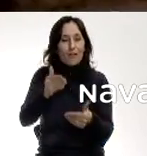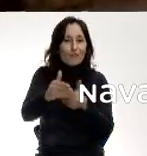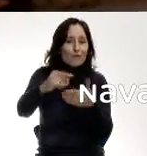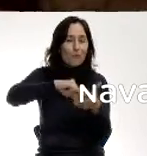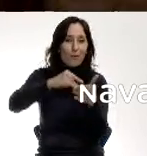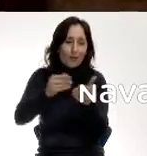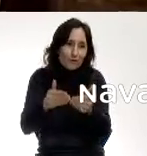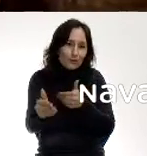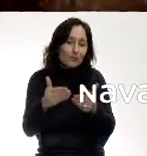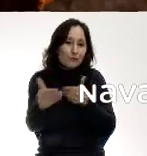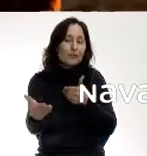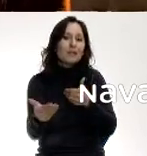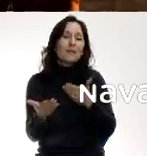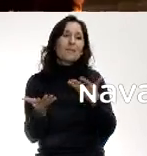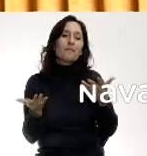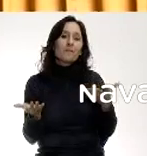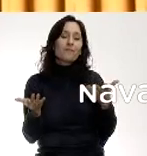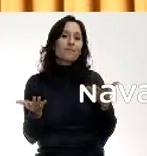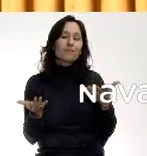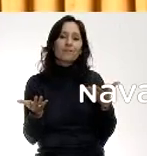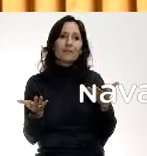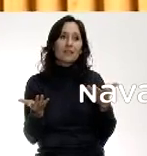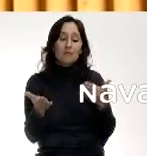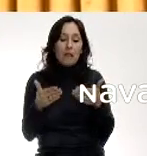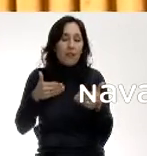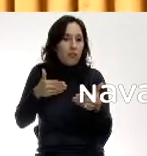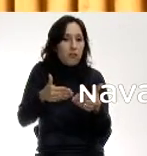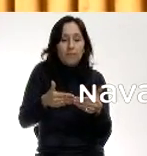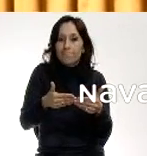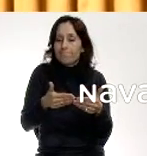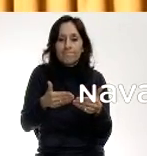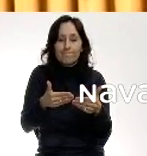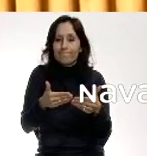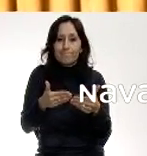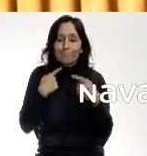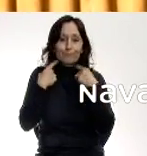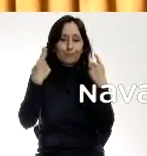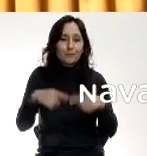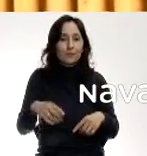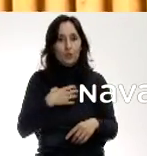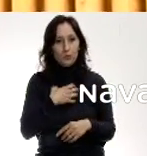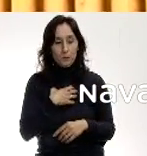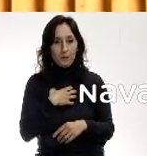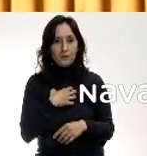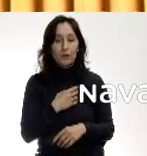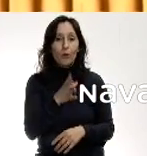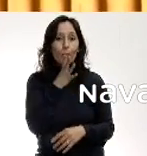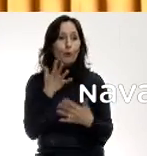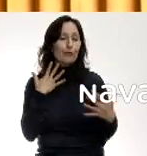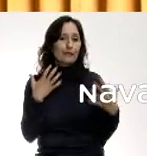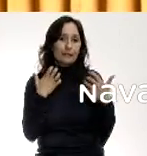actuaciones, pero desgraciadamente a corto plazo ya no se van a poder realizar, la crisis es